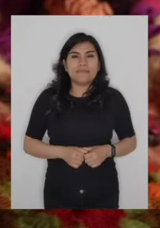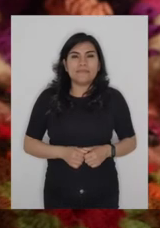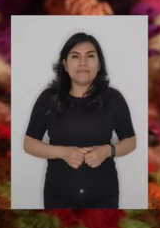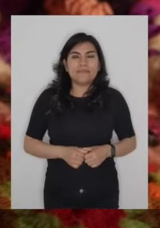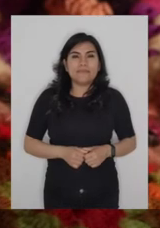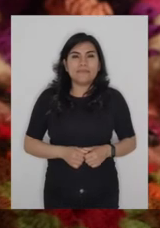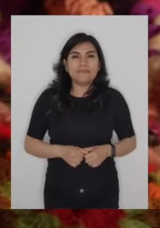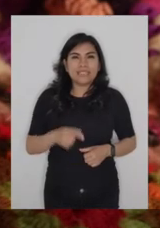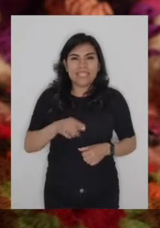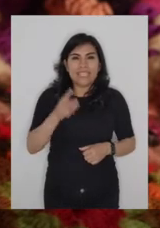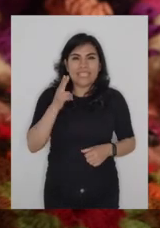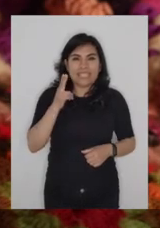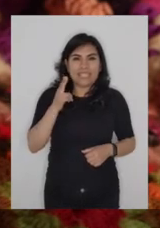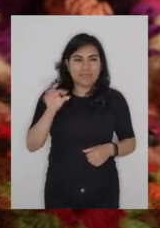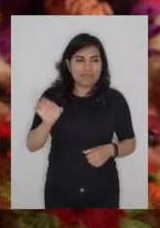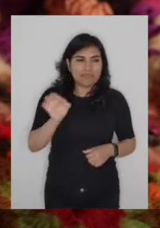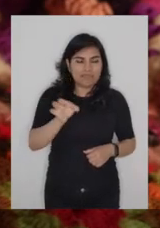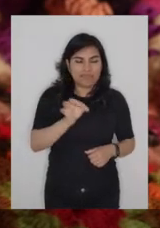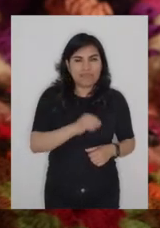Yetana es tejer.